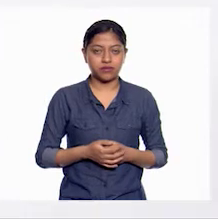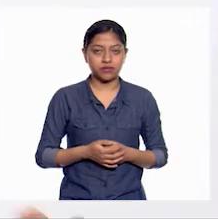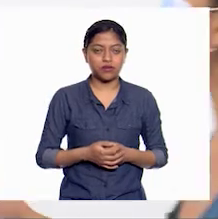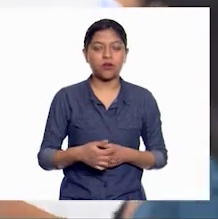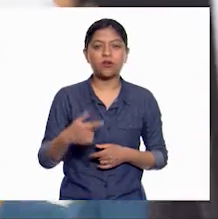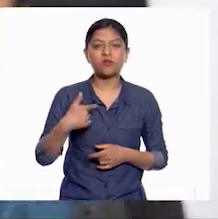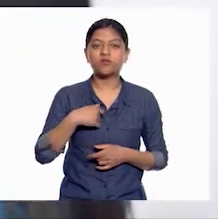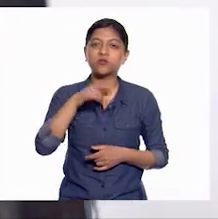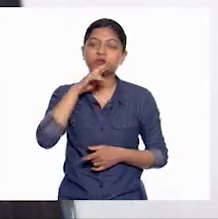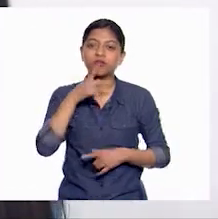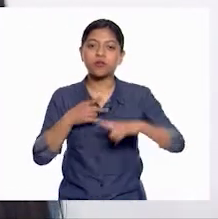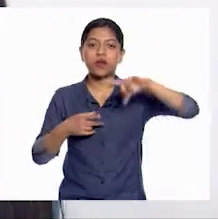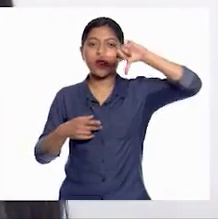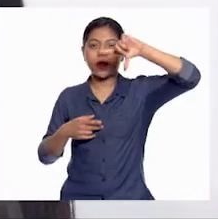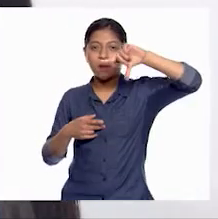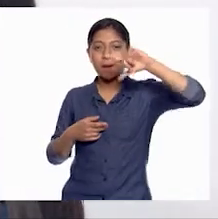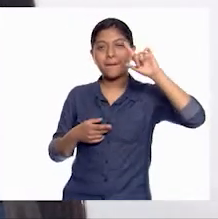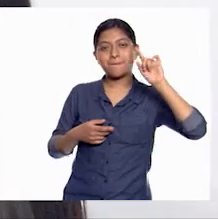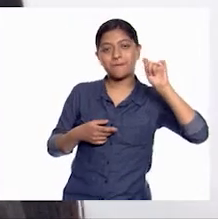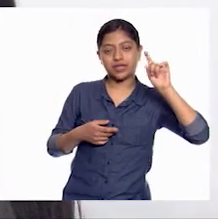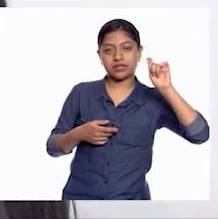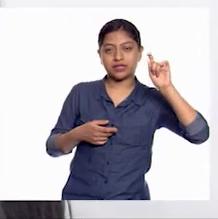Entonces yo voy a ofrecer 20.